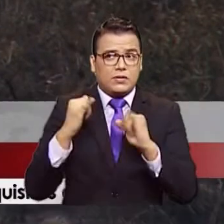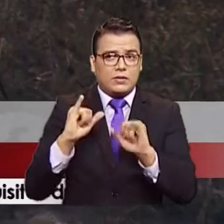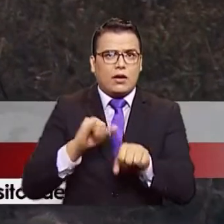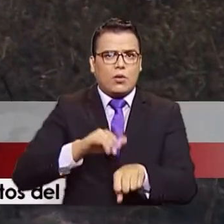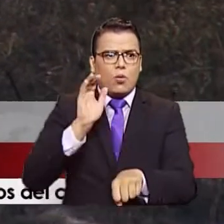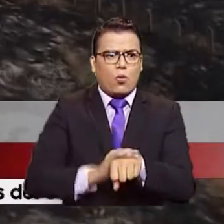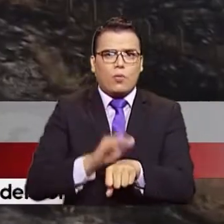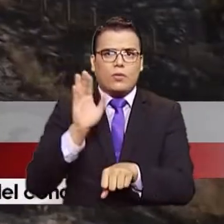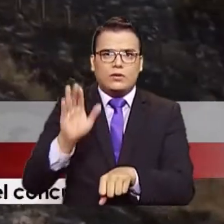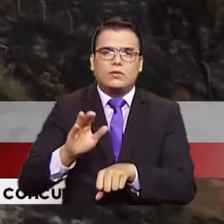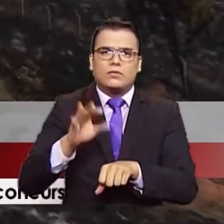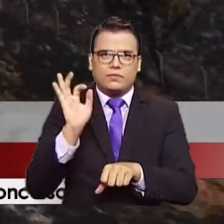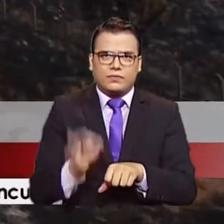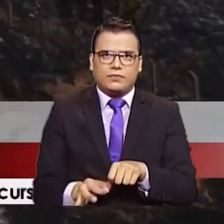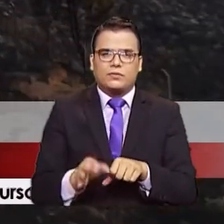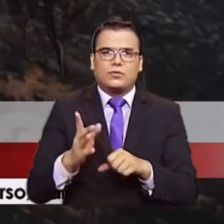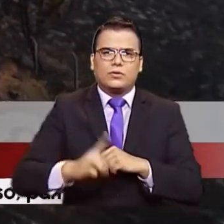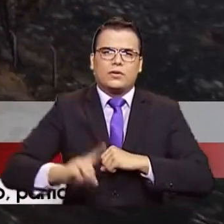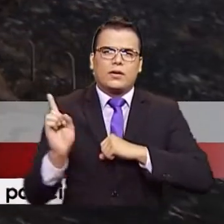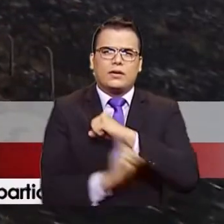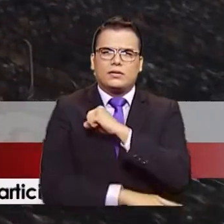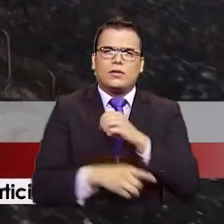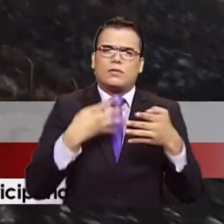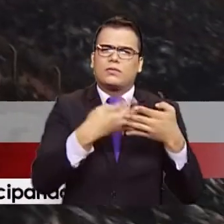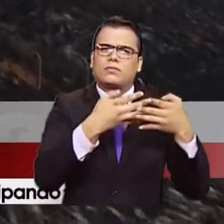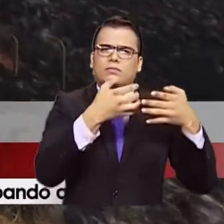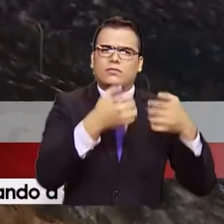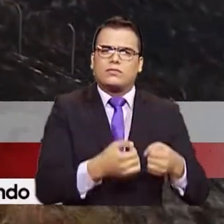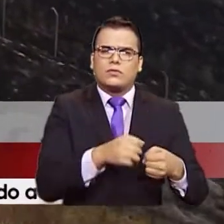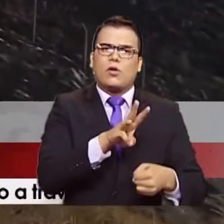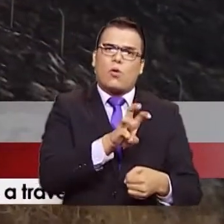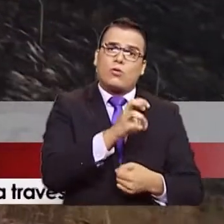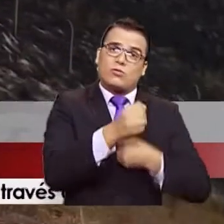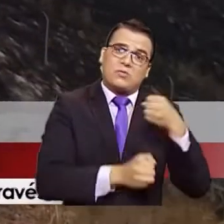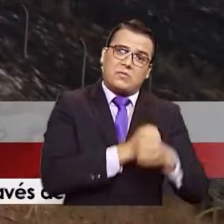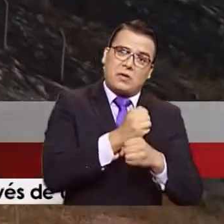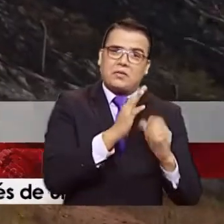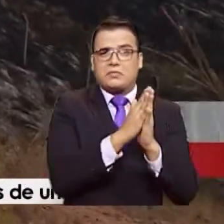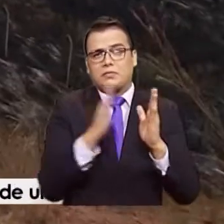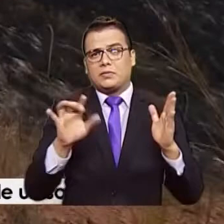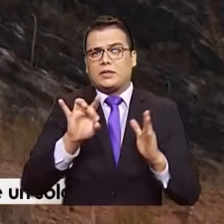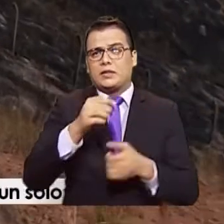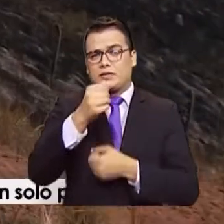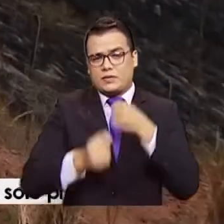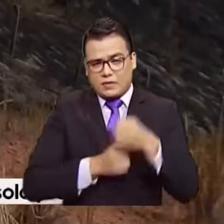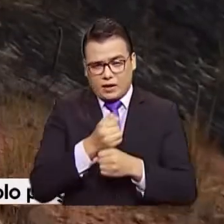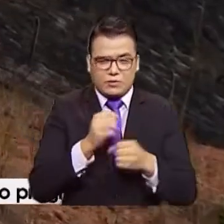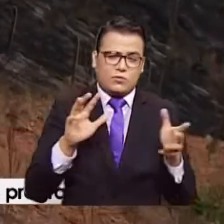culpables, deberán pagar entre 8 y 15 años de cárcel por delitos contra el medio ambiente.